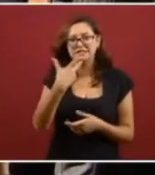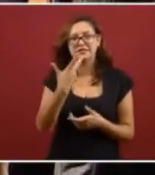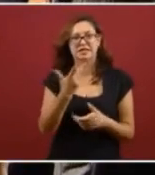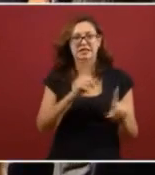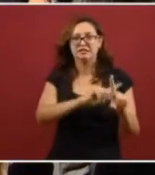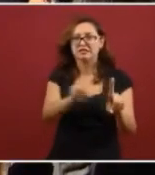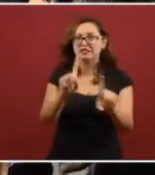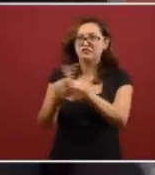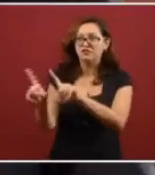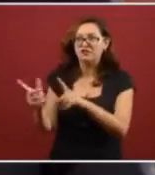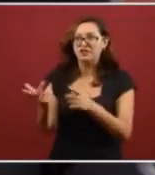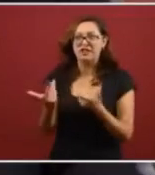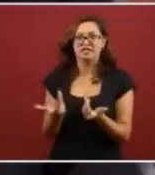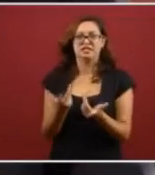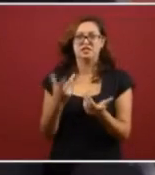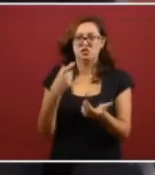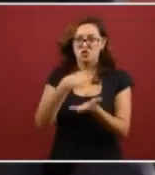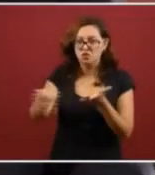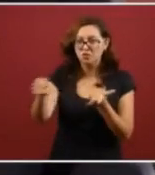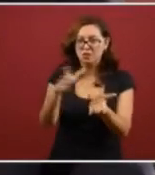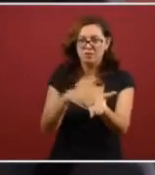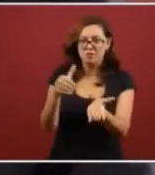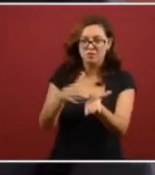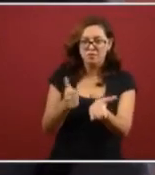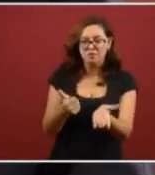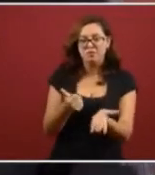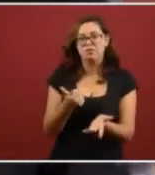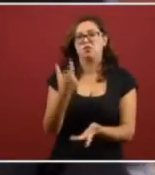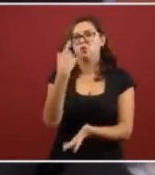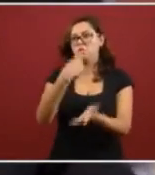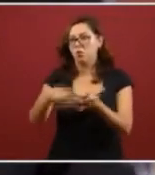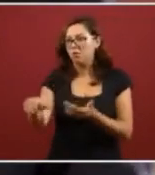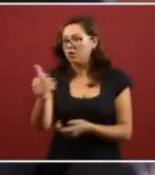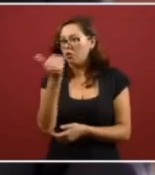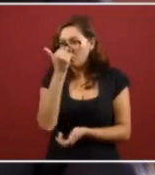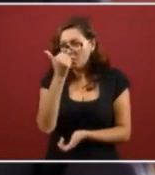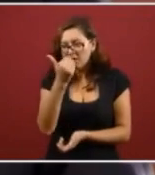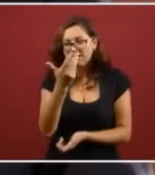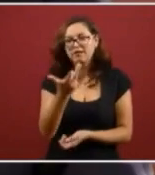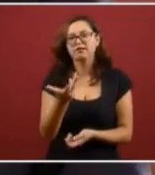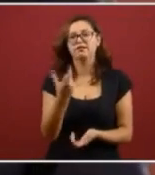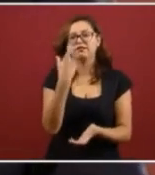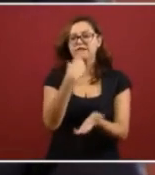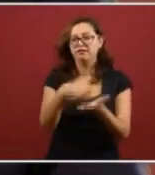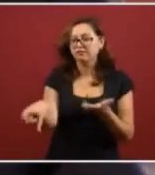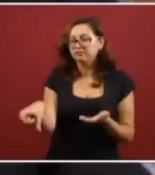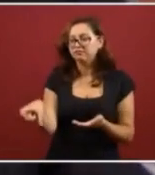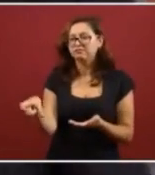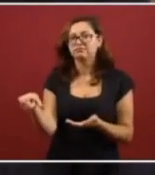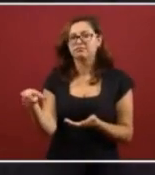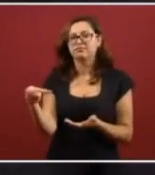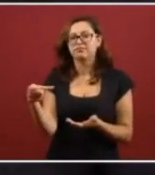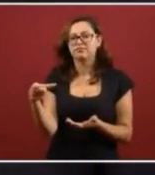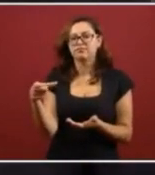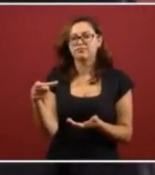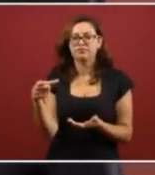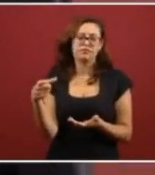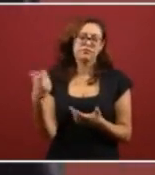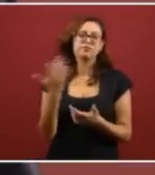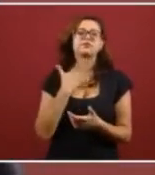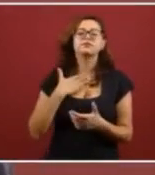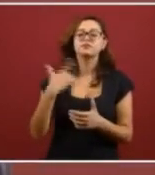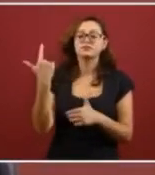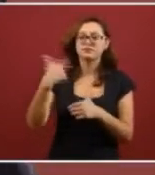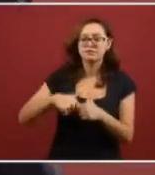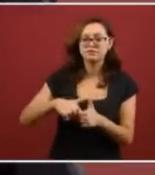we're talking about la compra that, del papel, purchases la compra paper, de los alimentos, purchase of, la compra food, de los combustibles,